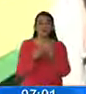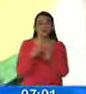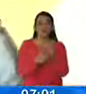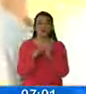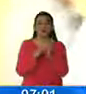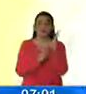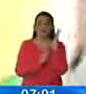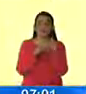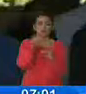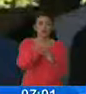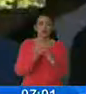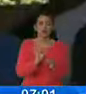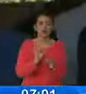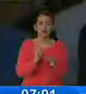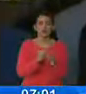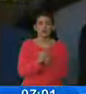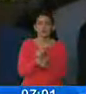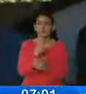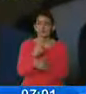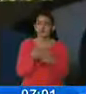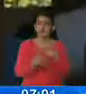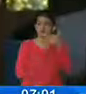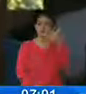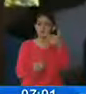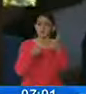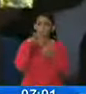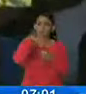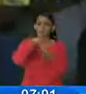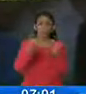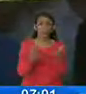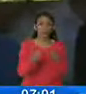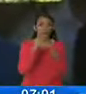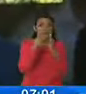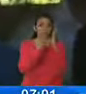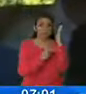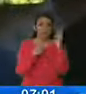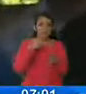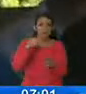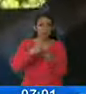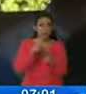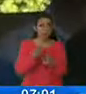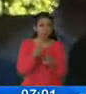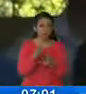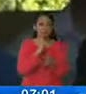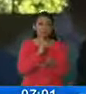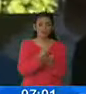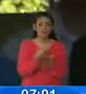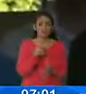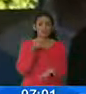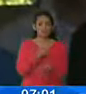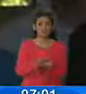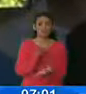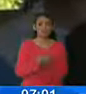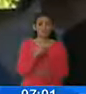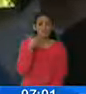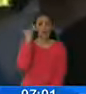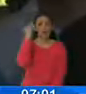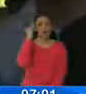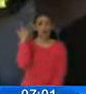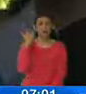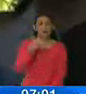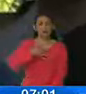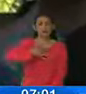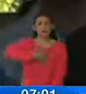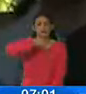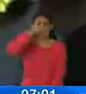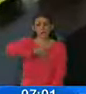su recinto electoral. Y me dice que el padrón electoral donde yo voto no existe. Yo tengo la suficiente madurez, la suficiente